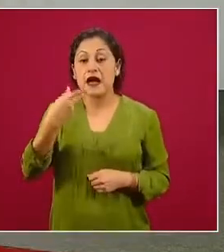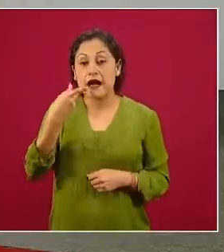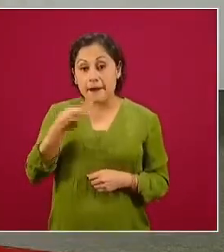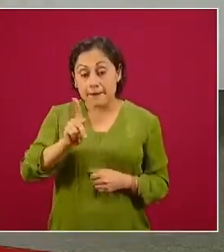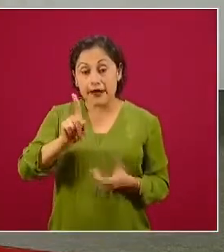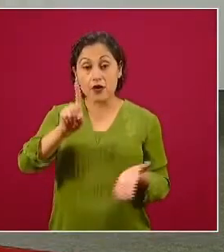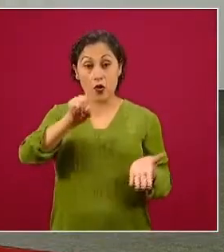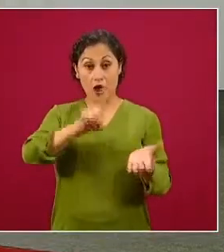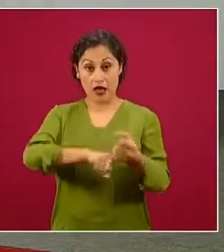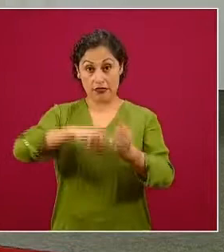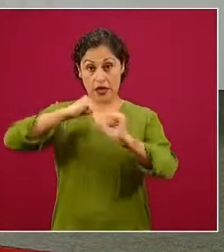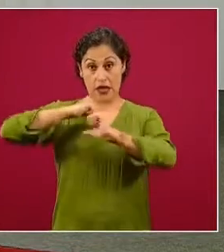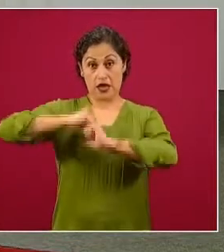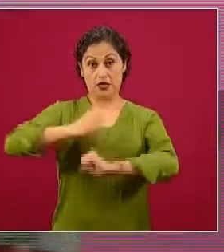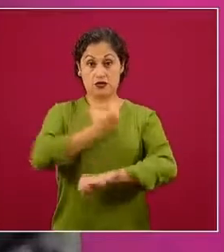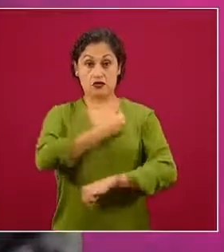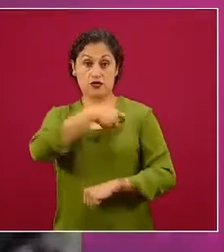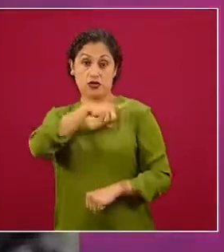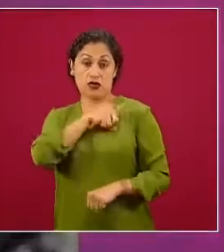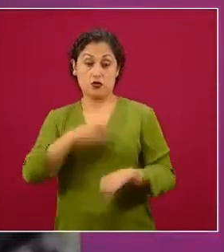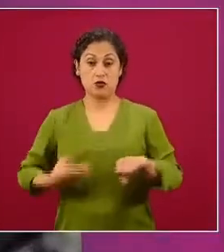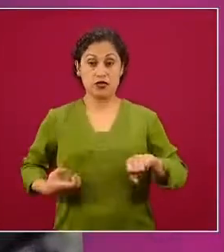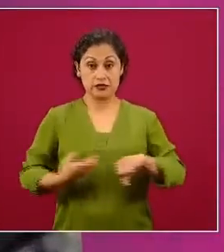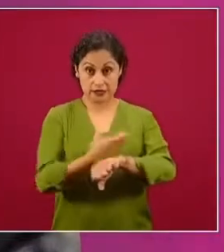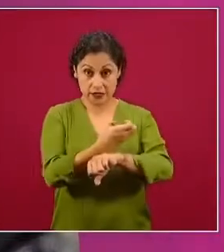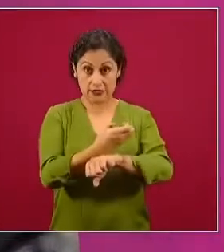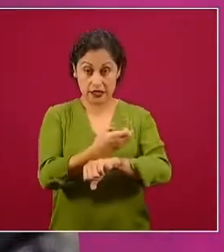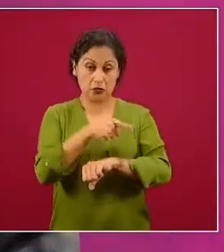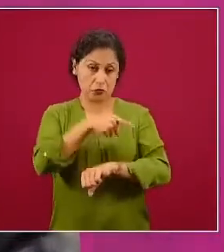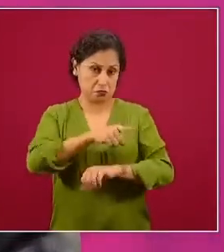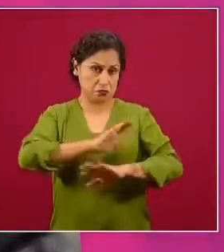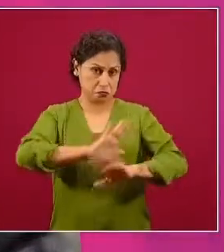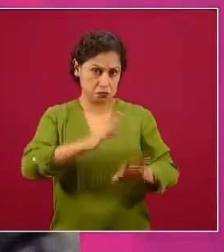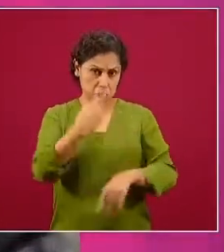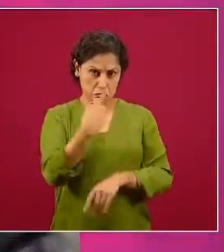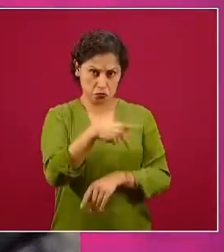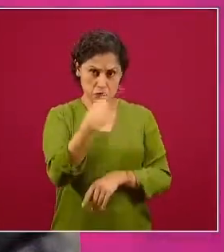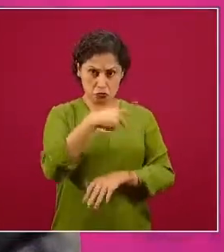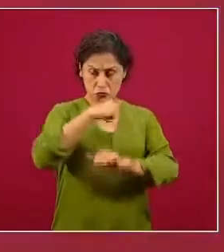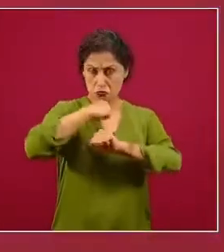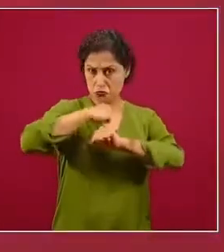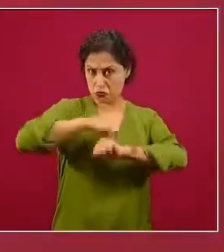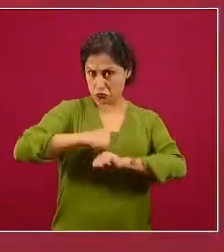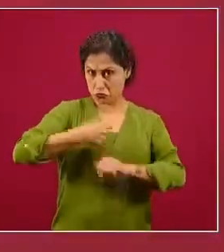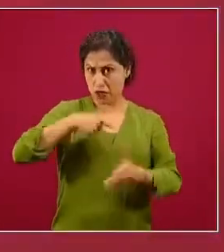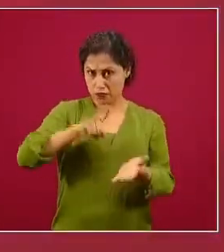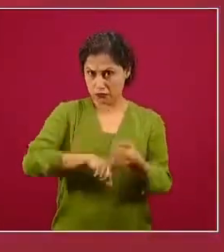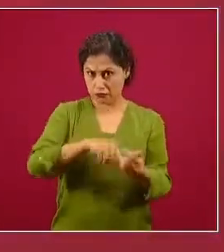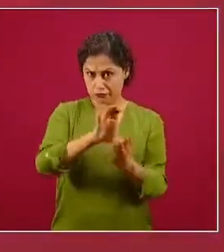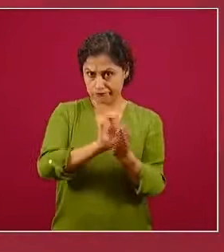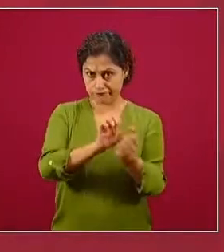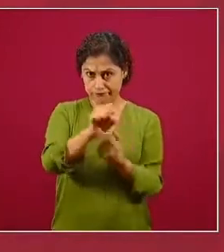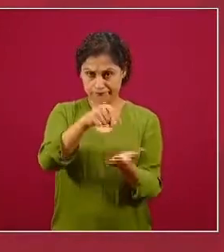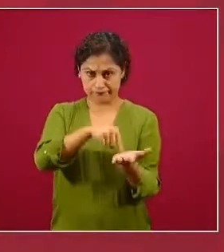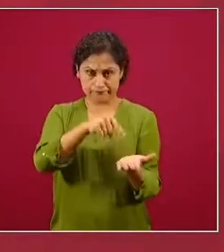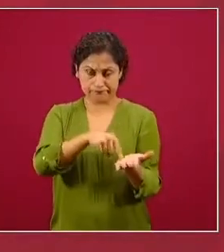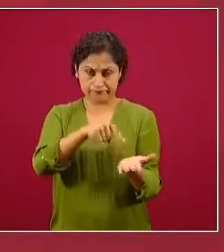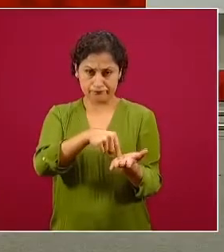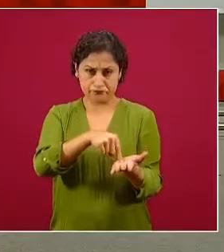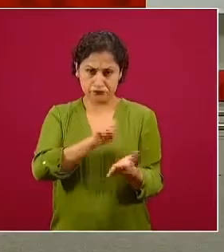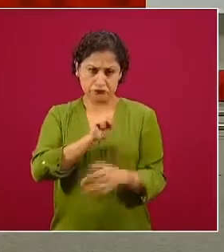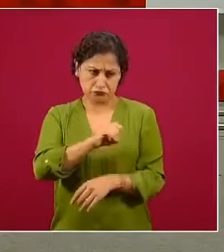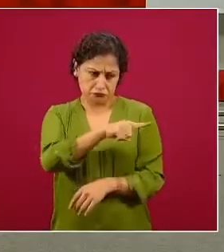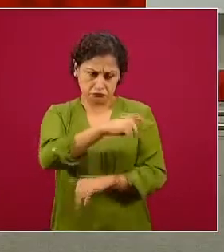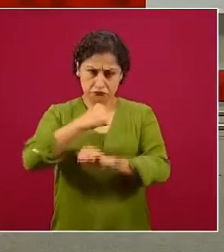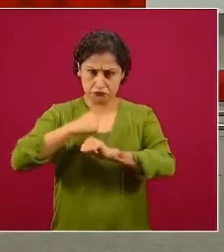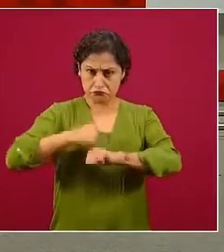es una autoridad político-administrativa, es la persona titular del Poder Ejecutivo estatal, diga, prefiero tener